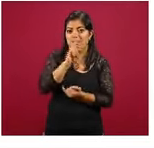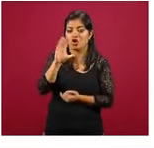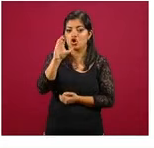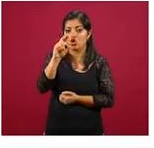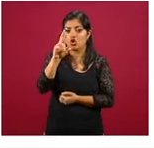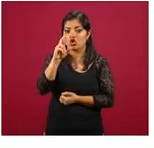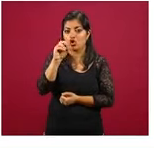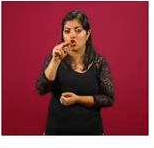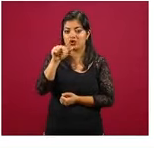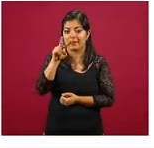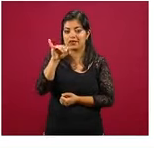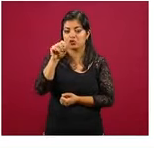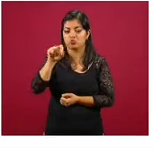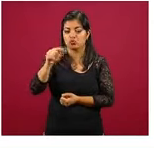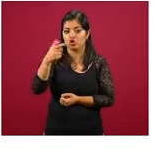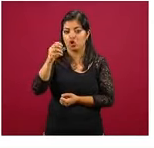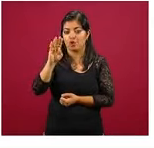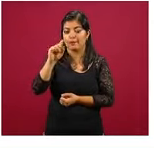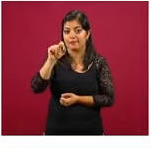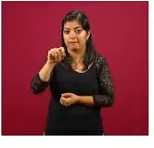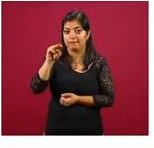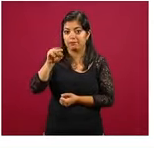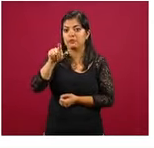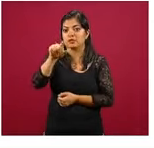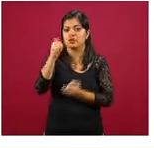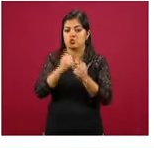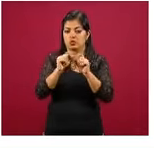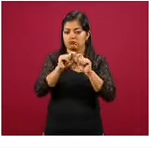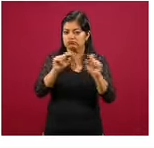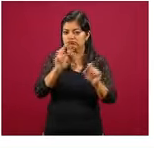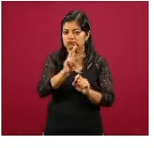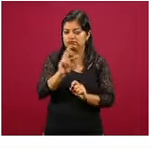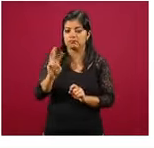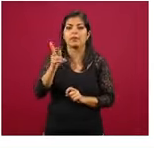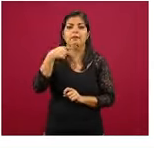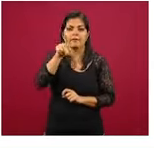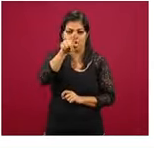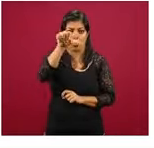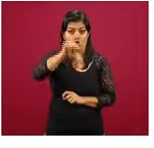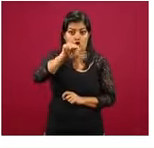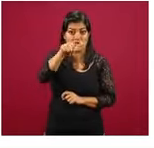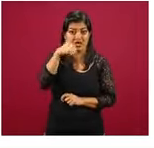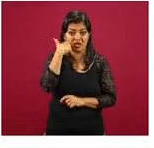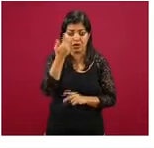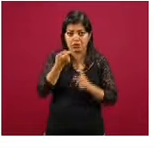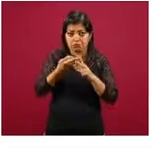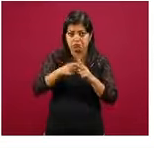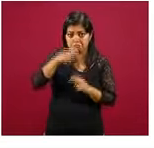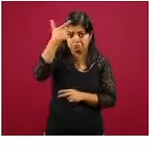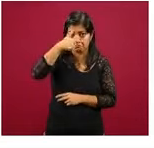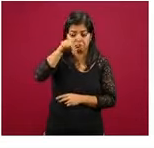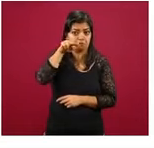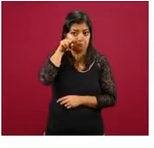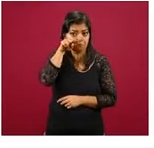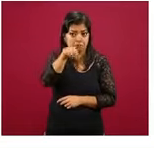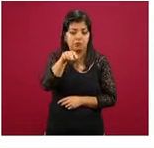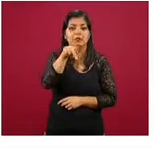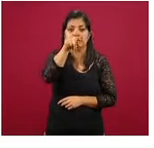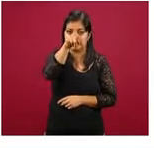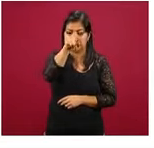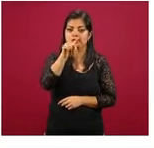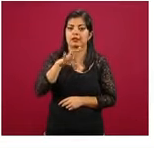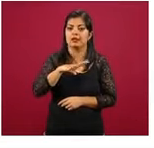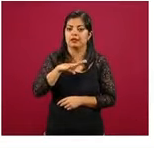coronavirus.gov.mx una liga a este sitio, por si llegaran a olvidarlo. Pero si lo quieren ver desde hoy en la noche, ahí en